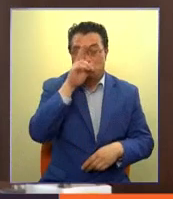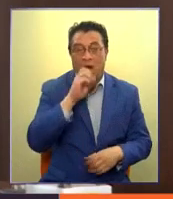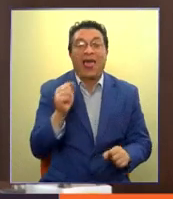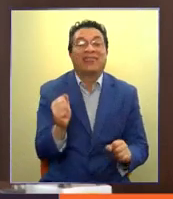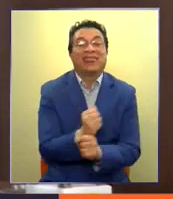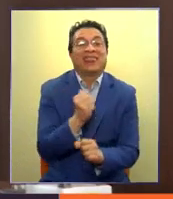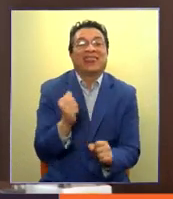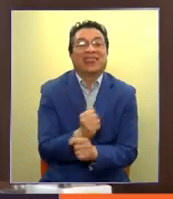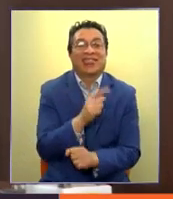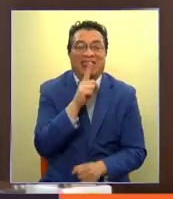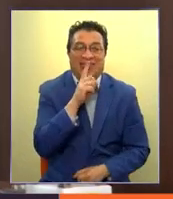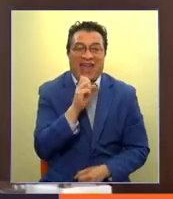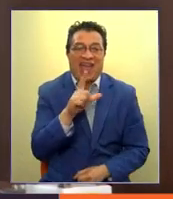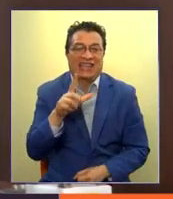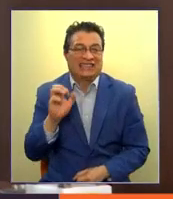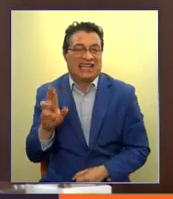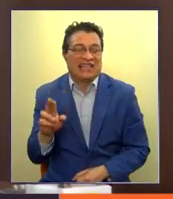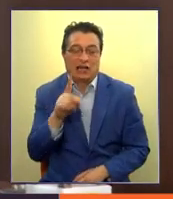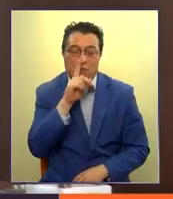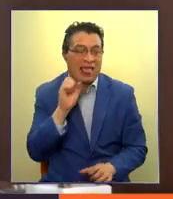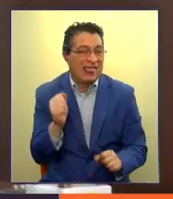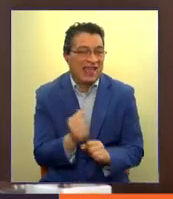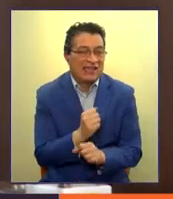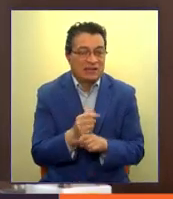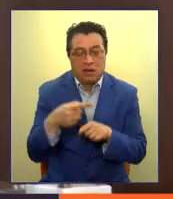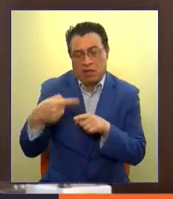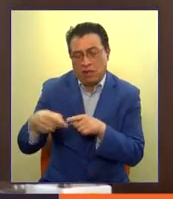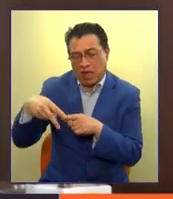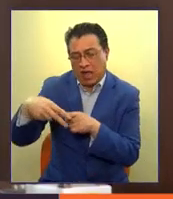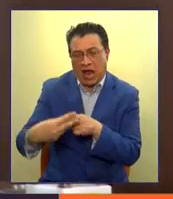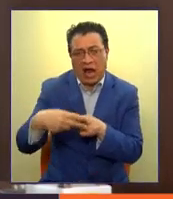artesanal donde tenían diversas herramientas,